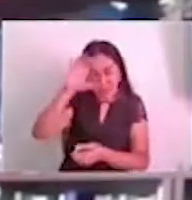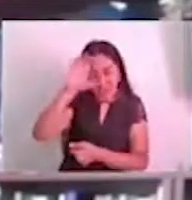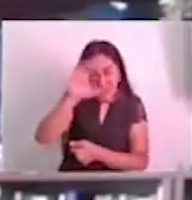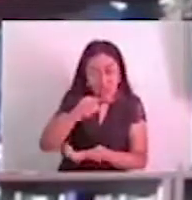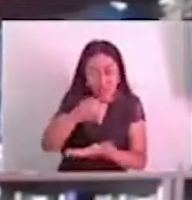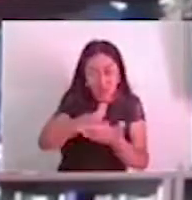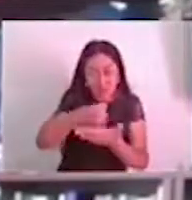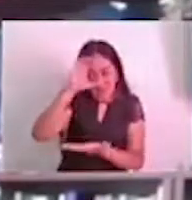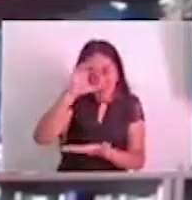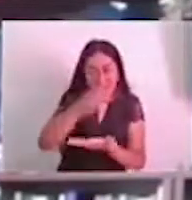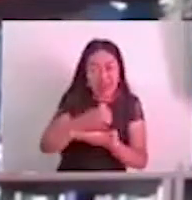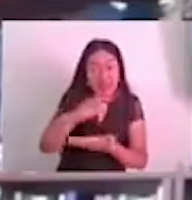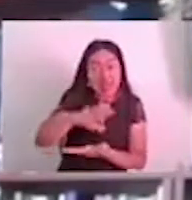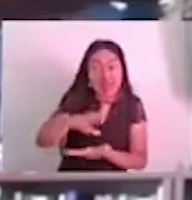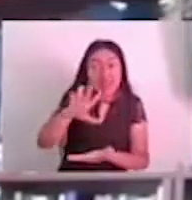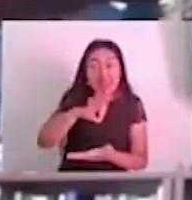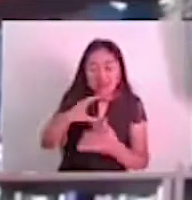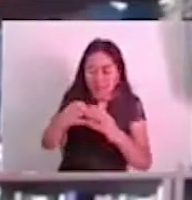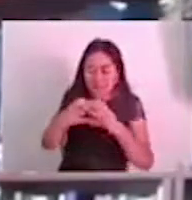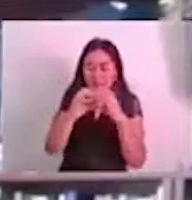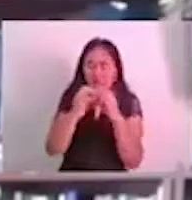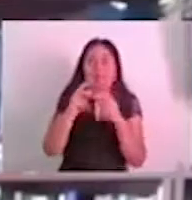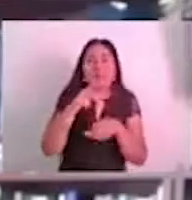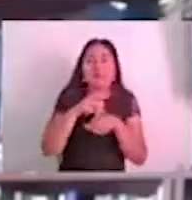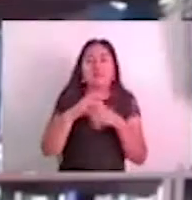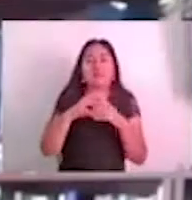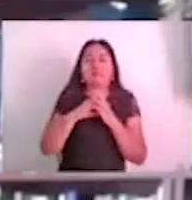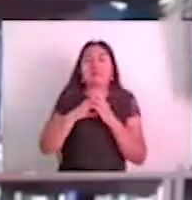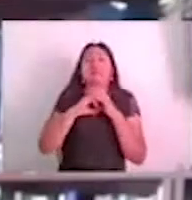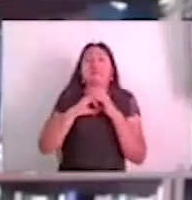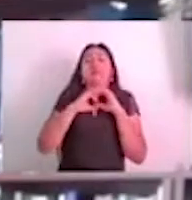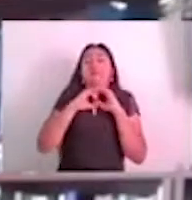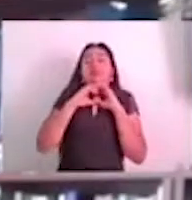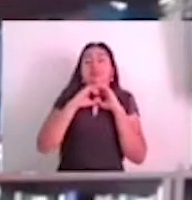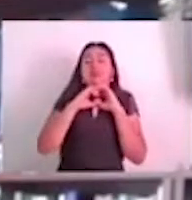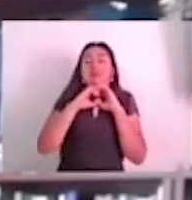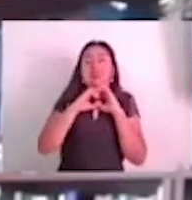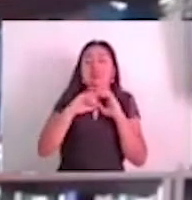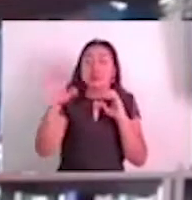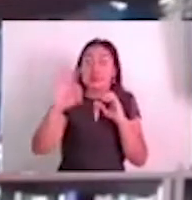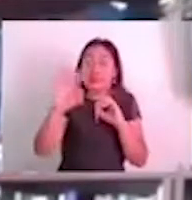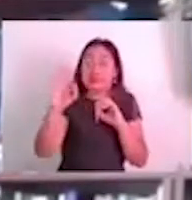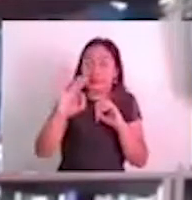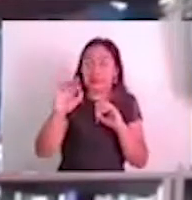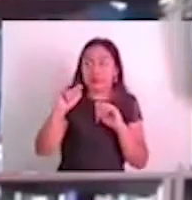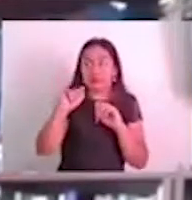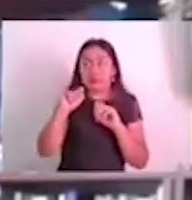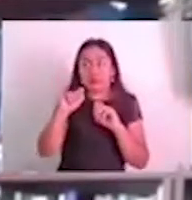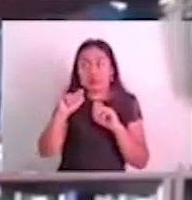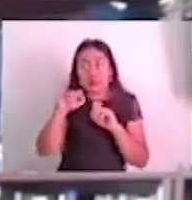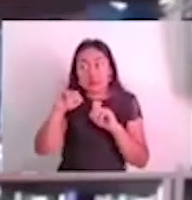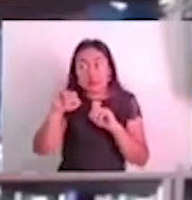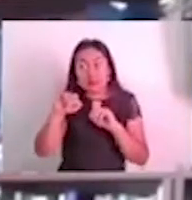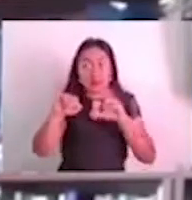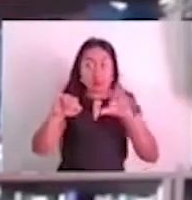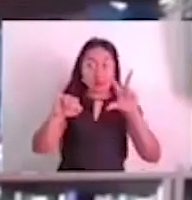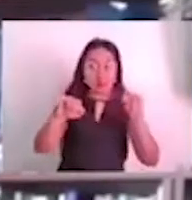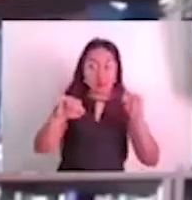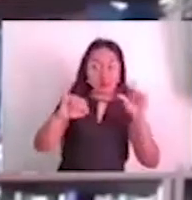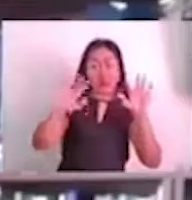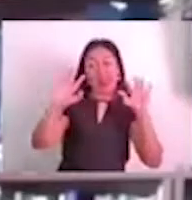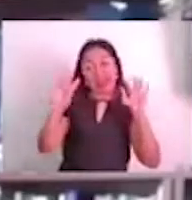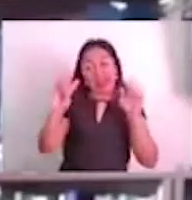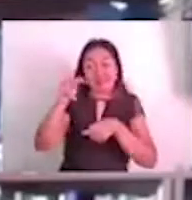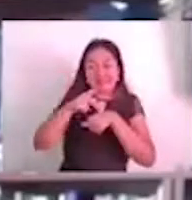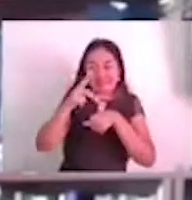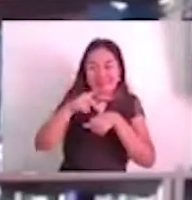de jade en el cráneo. O sea que dijeron, por si las moscas, le ponemos su piedrita, porque qué tal si sí se